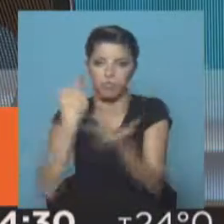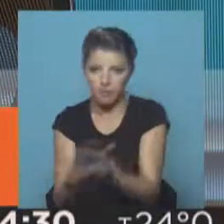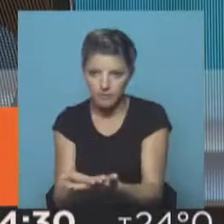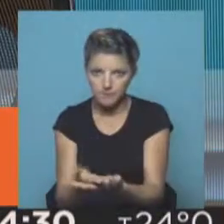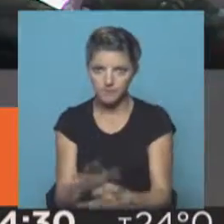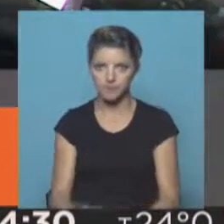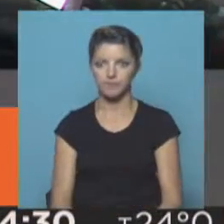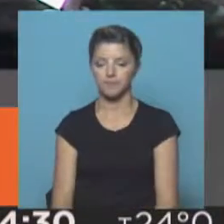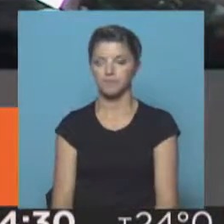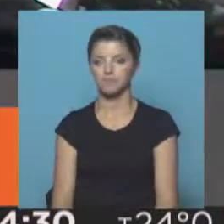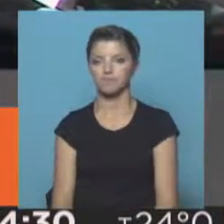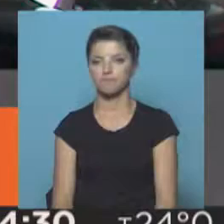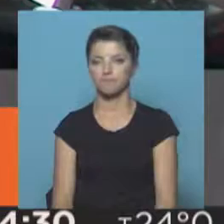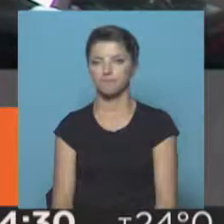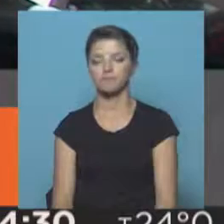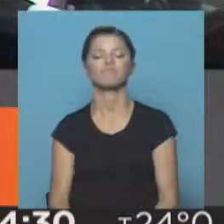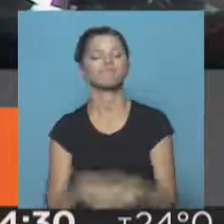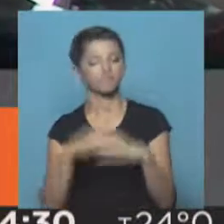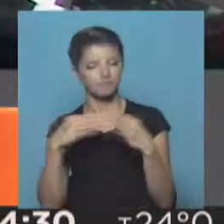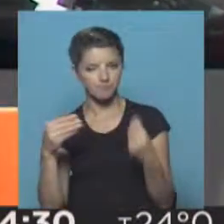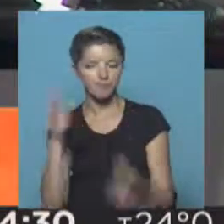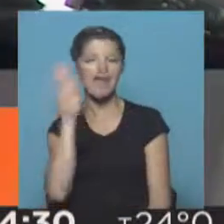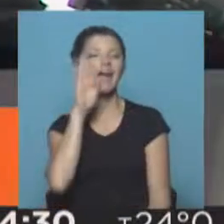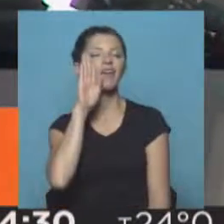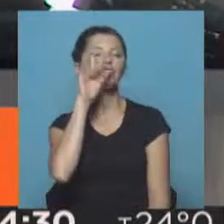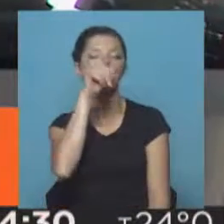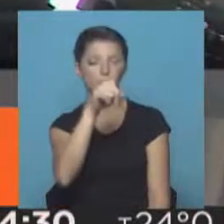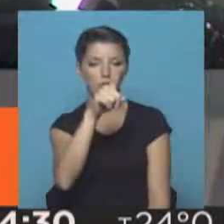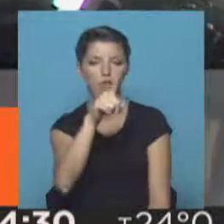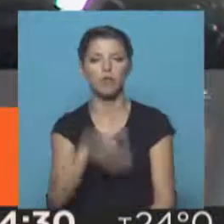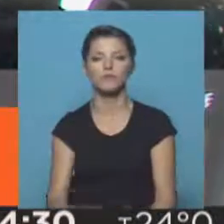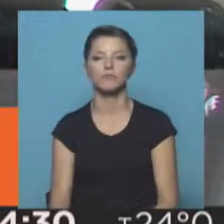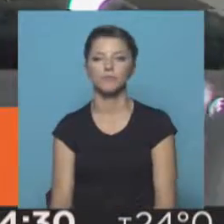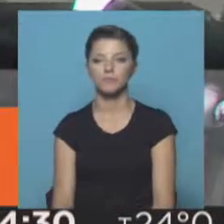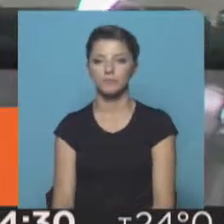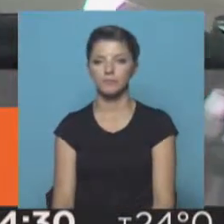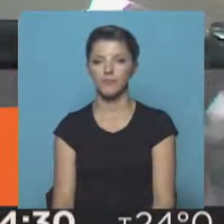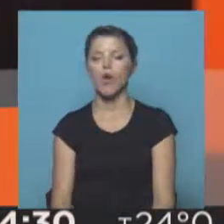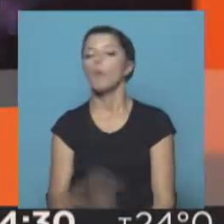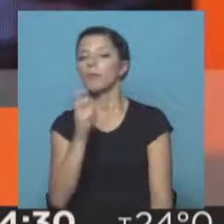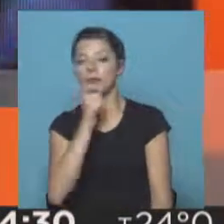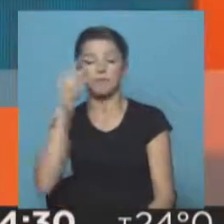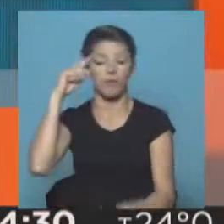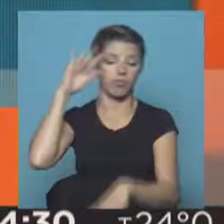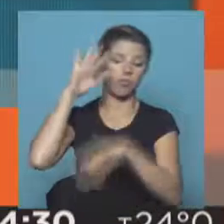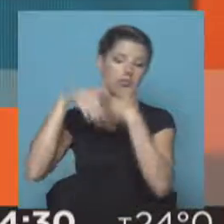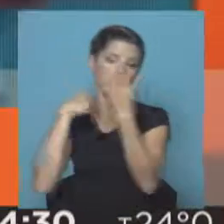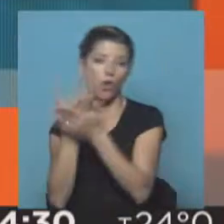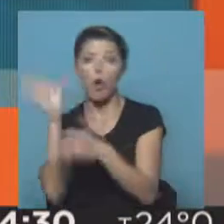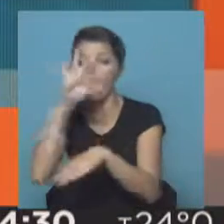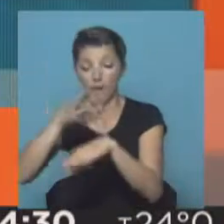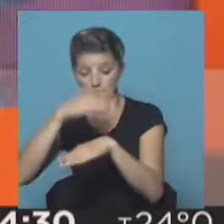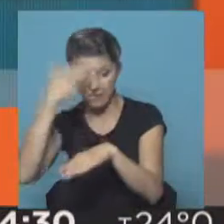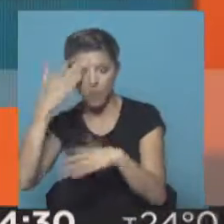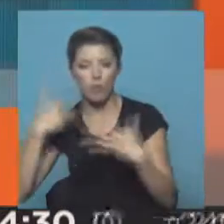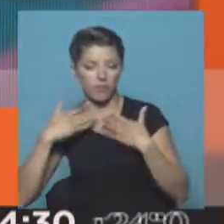Es que en los Estados Unidos, o sea, puede parecer, evidentemente, desmayarte y estar enfermo te debilita, pero en